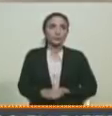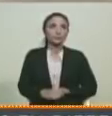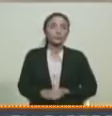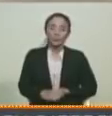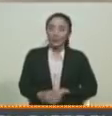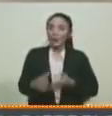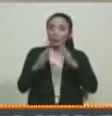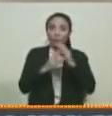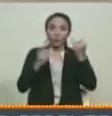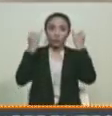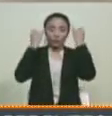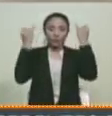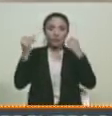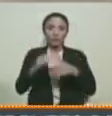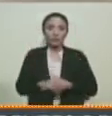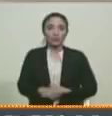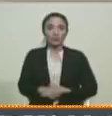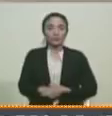Apostando